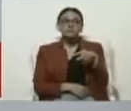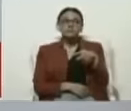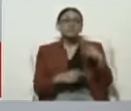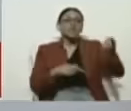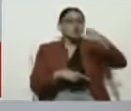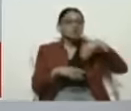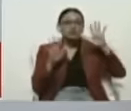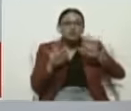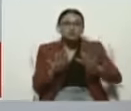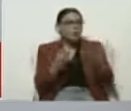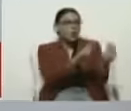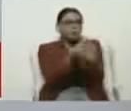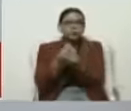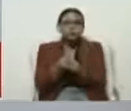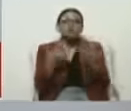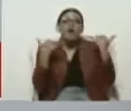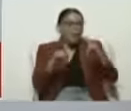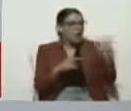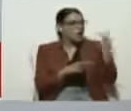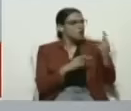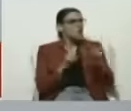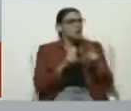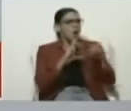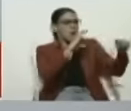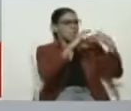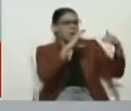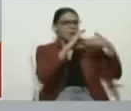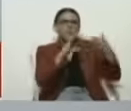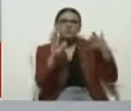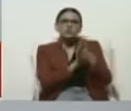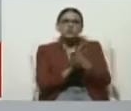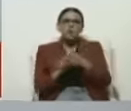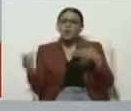juntos, él estaba con él cuando empezó a recibir las amenazas de muerte.